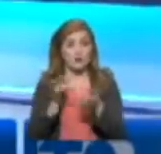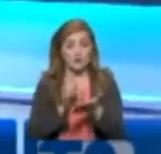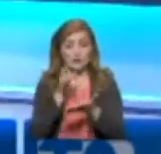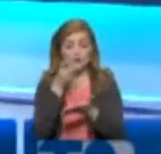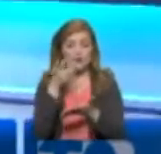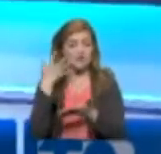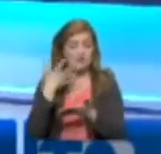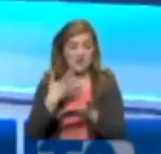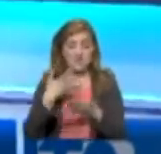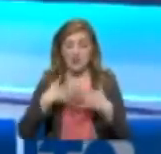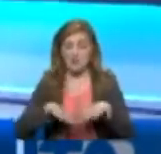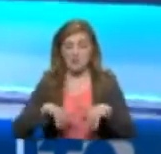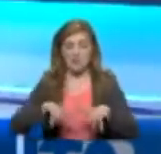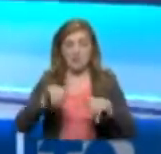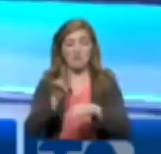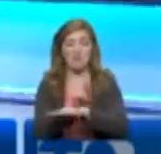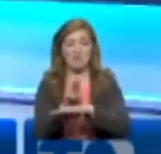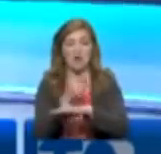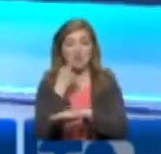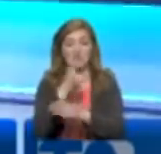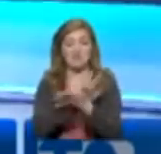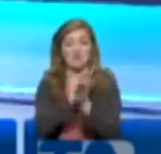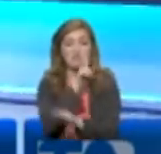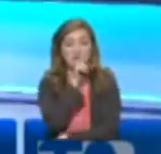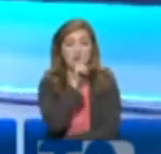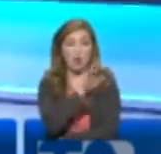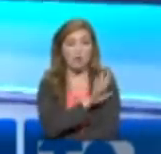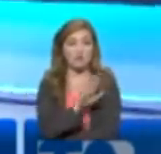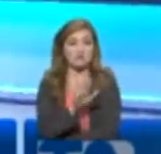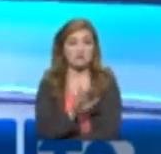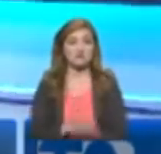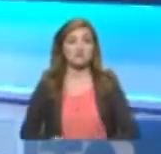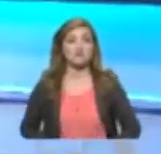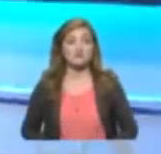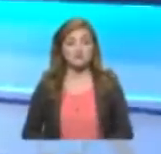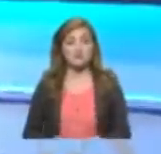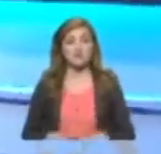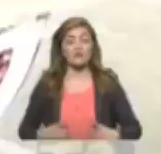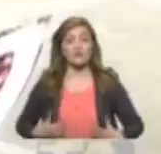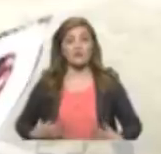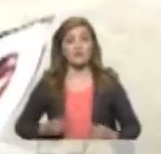medicamentos caducados aún no se ha pronunciado sobre esta nueva denuncia